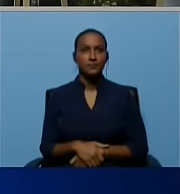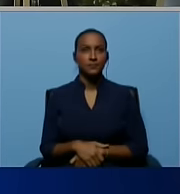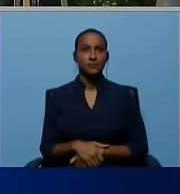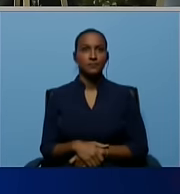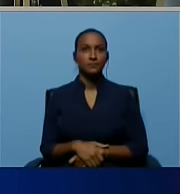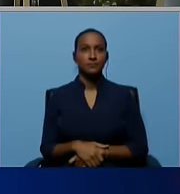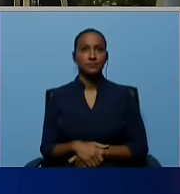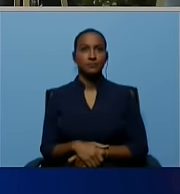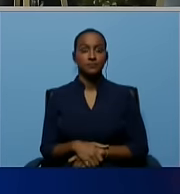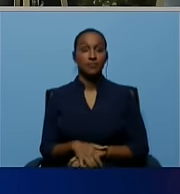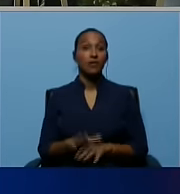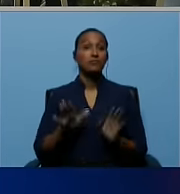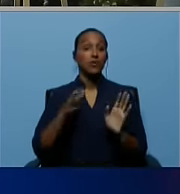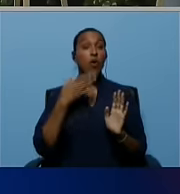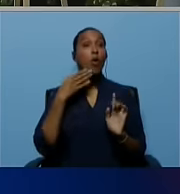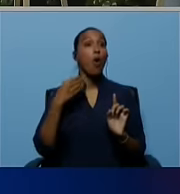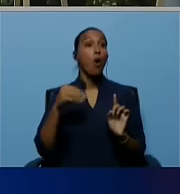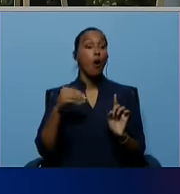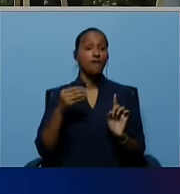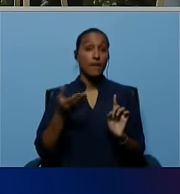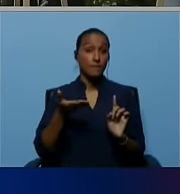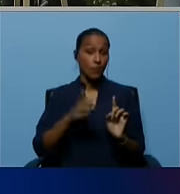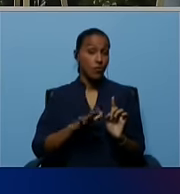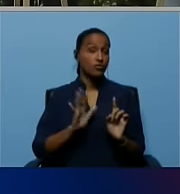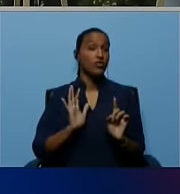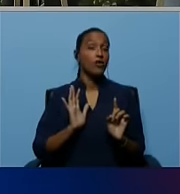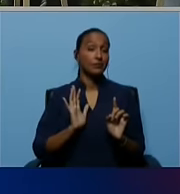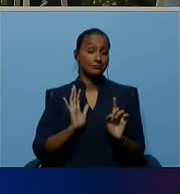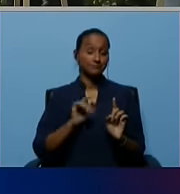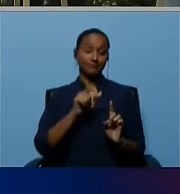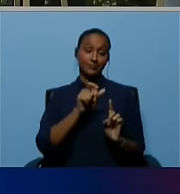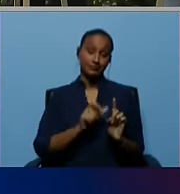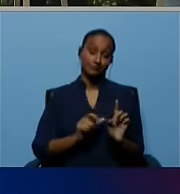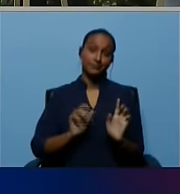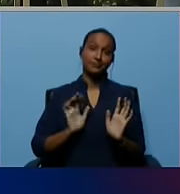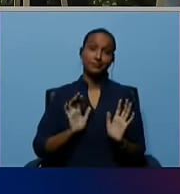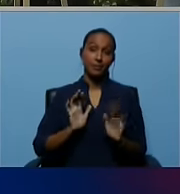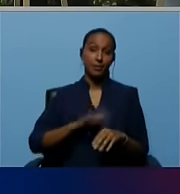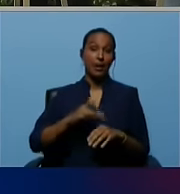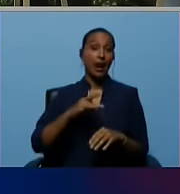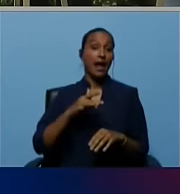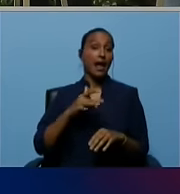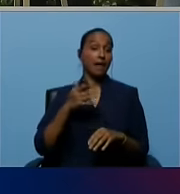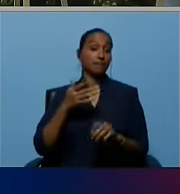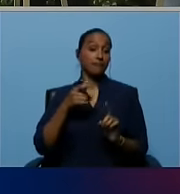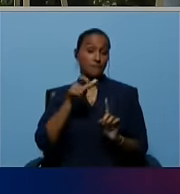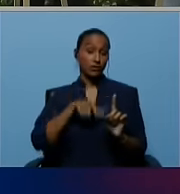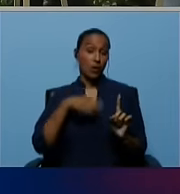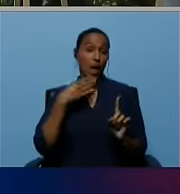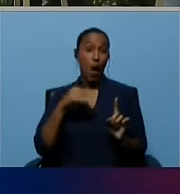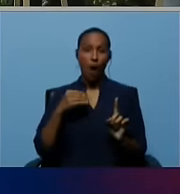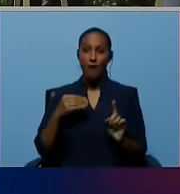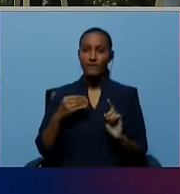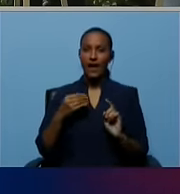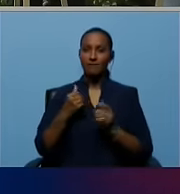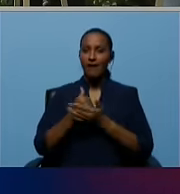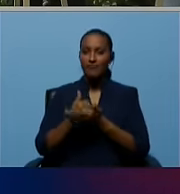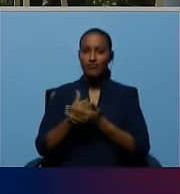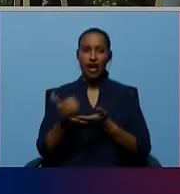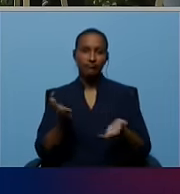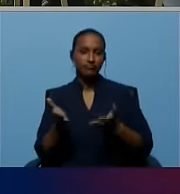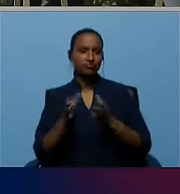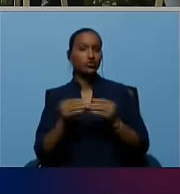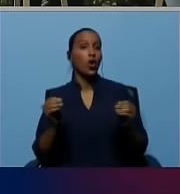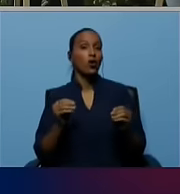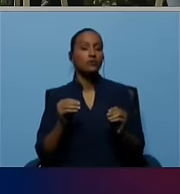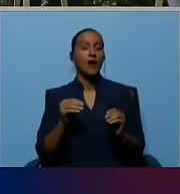Se nos fue muy joven, porque hay gente que es muy valiosa, cumple su función en la tierra y parte. No sé a dónde